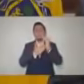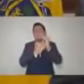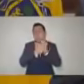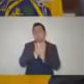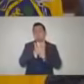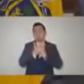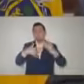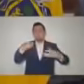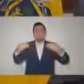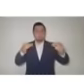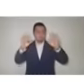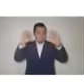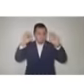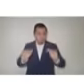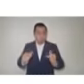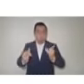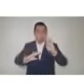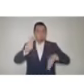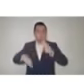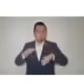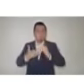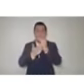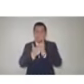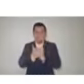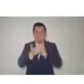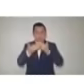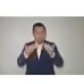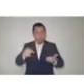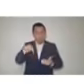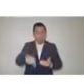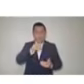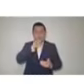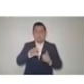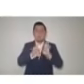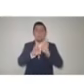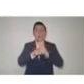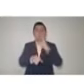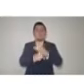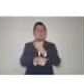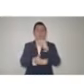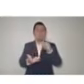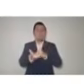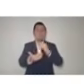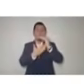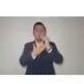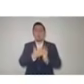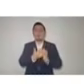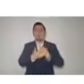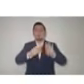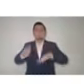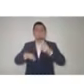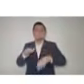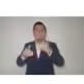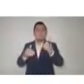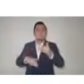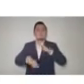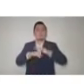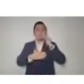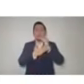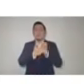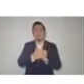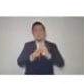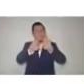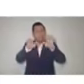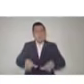y por supuesto miles de muertes hoy jalisco tiene la tercera tasa de contagios acumulados y la sexta tasa de mortalidad más